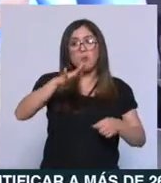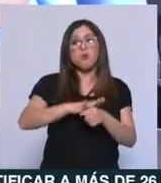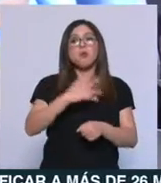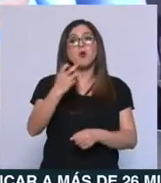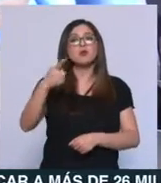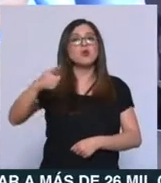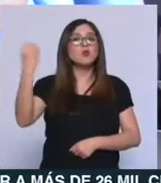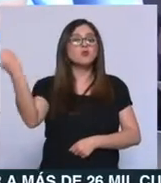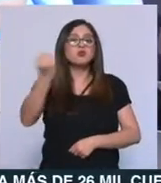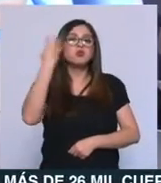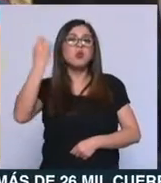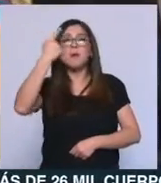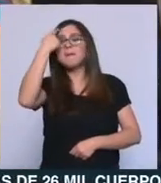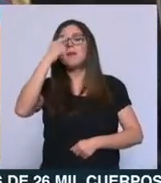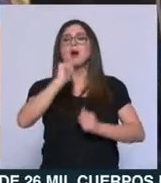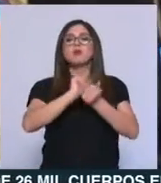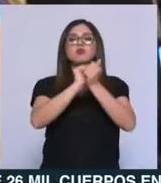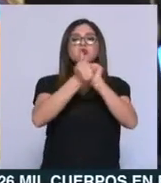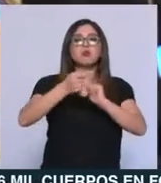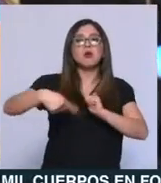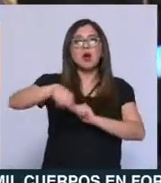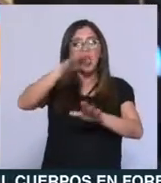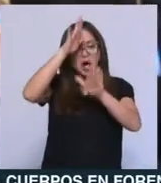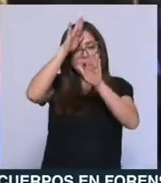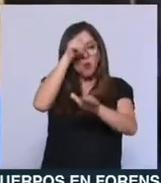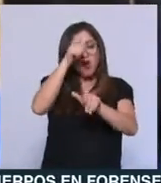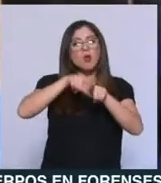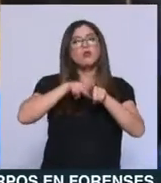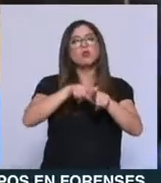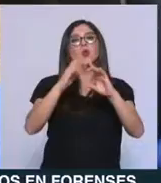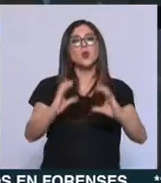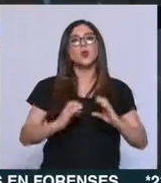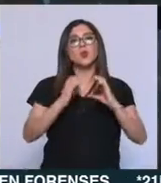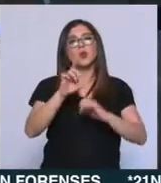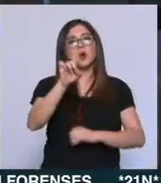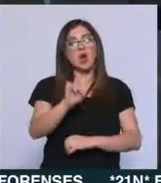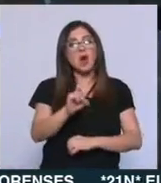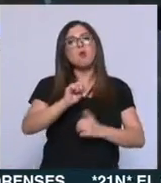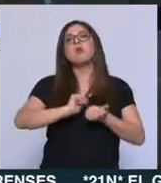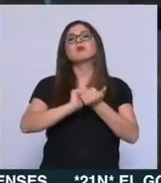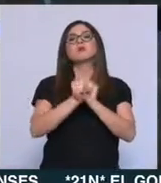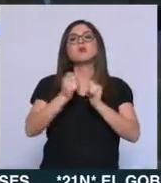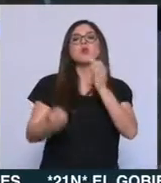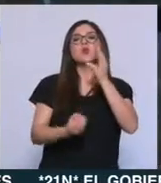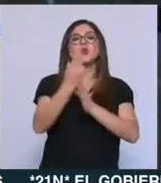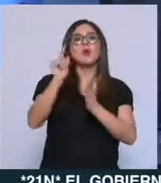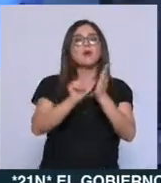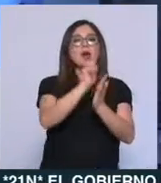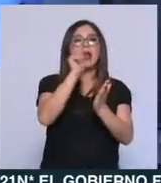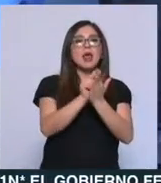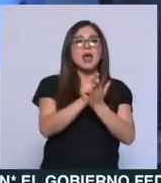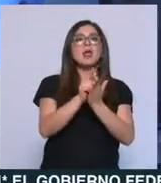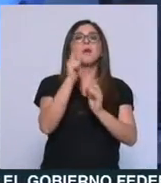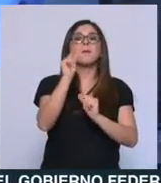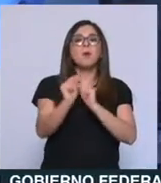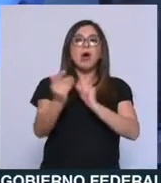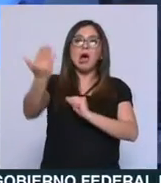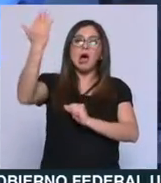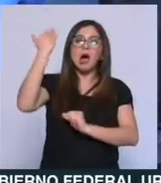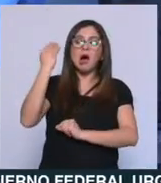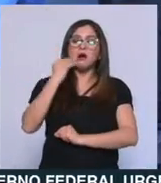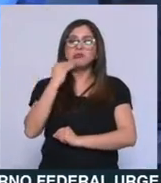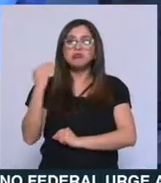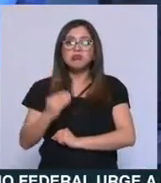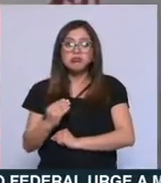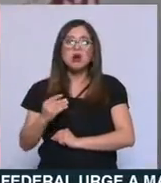titulado Hacia la construcción de un pacto social por el agua, donde se contribuirá para crear nuevas leyes y revertir lo mal hecho, aunque